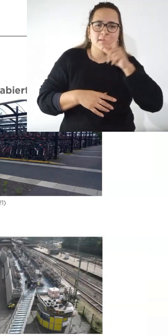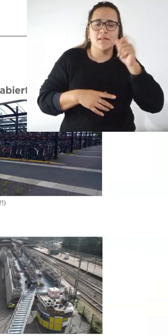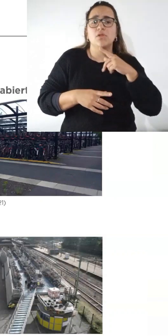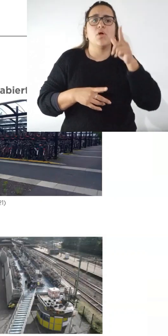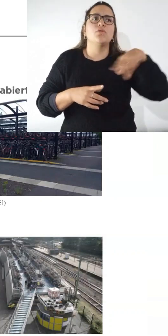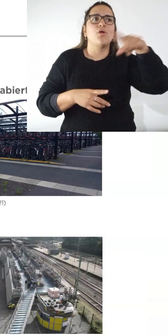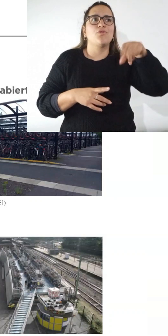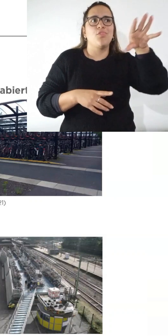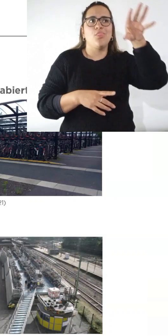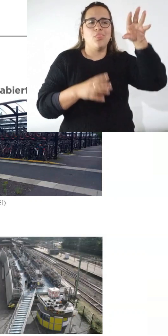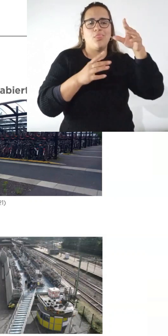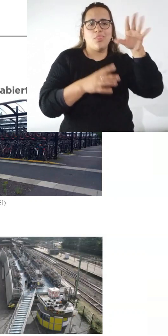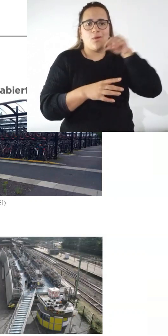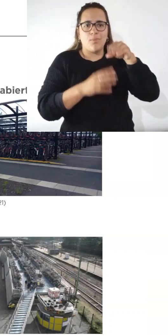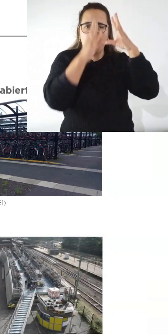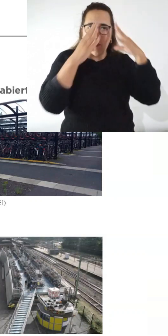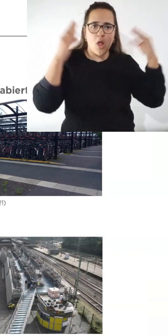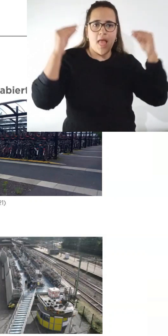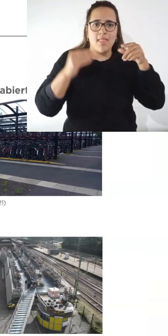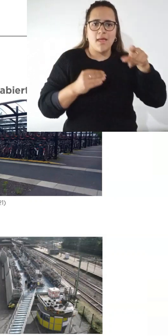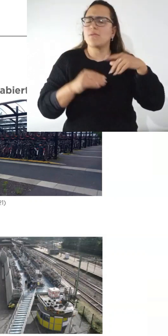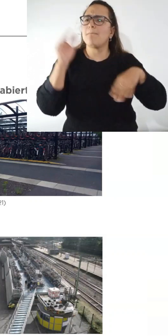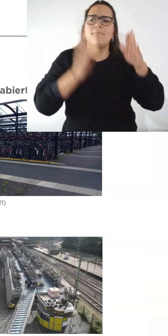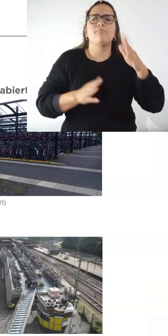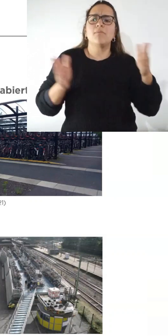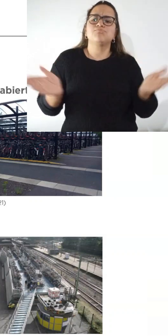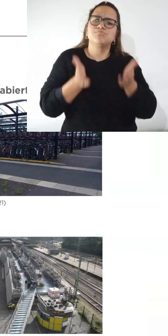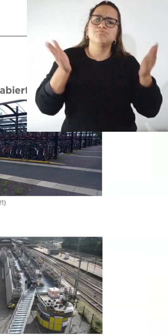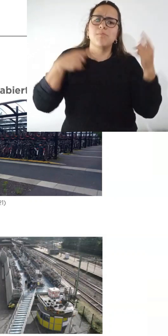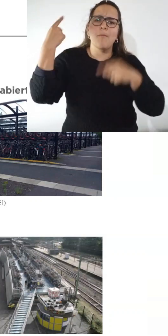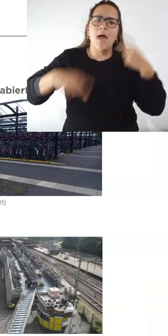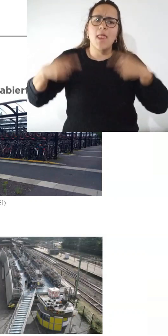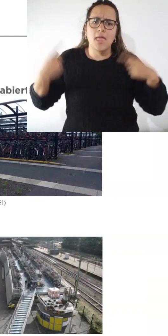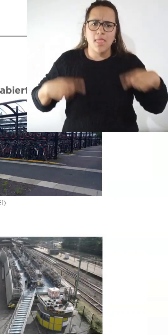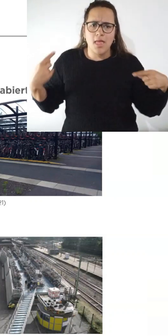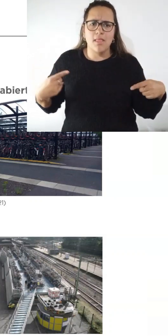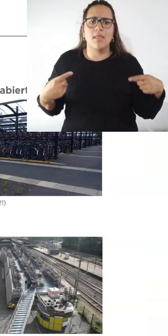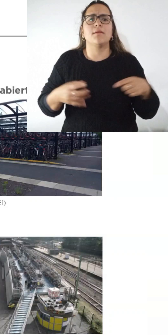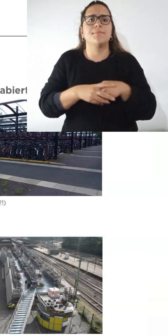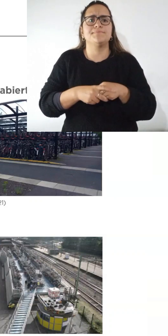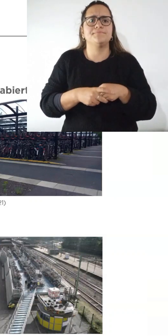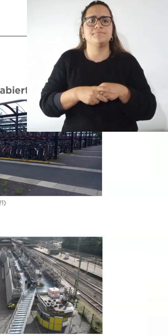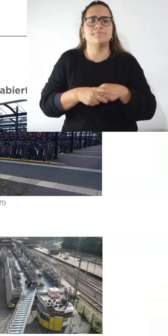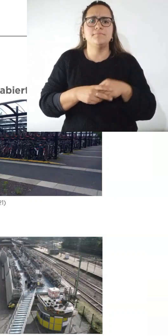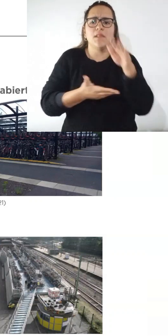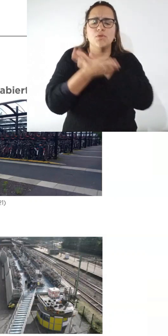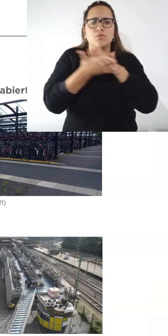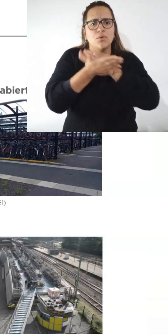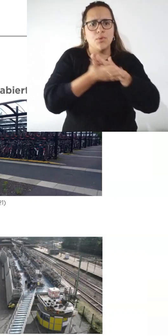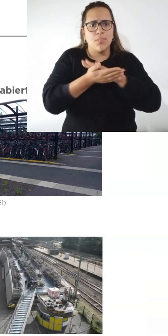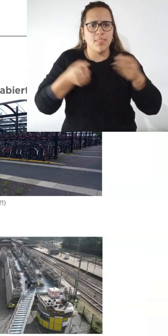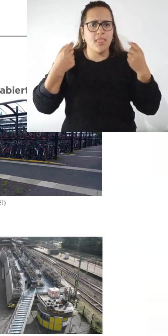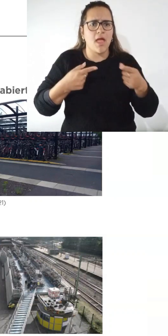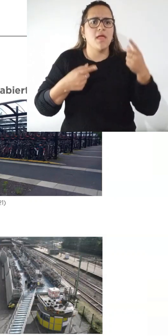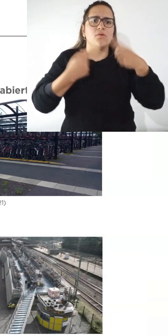público. Casi todas estas referencias son de Holanda porque son donde es el país donde más se han generado variedades eh,